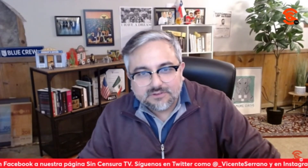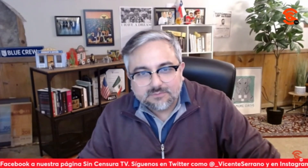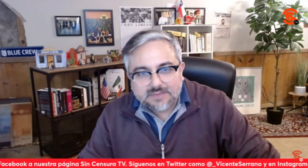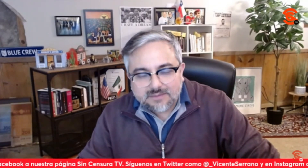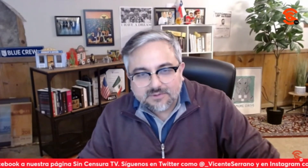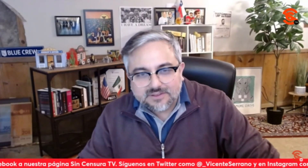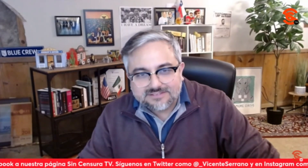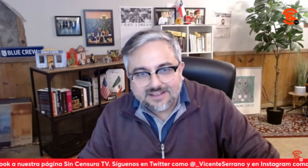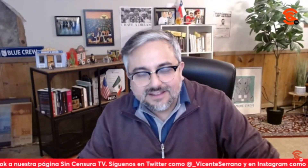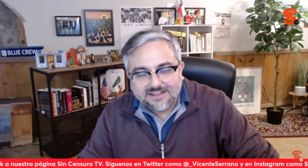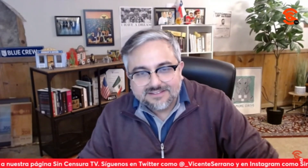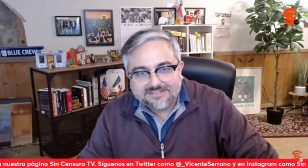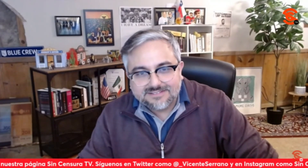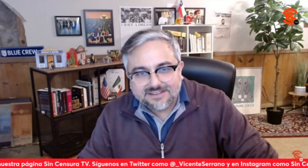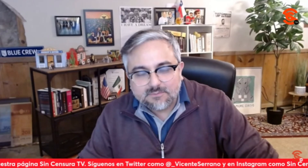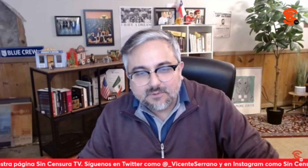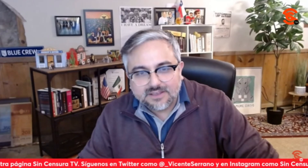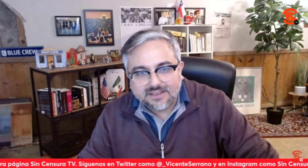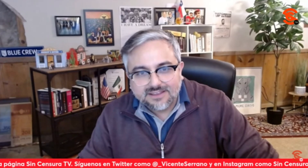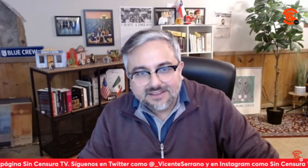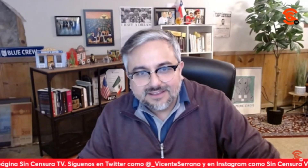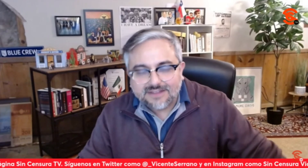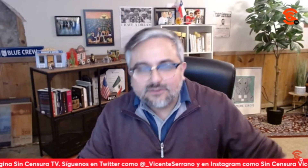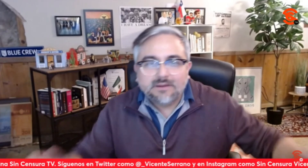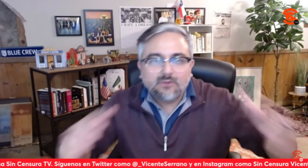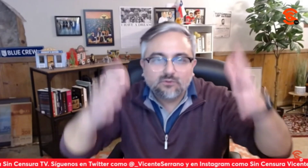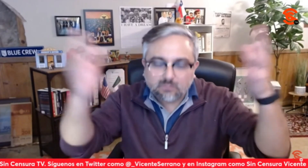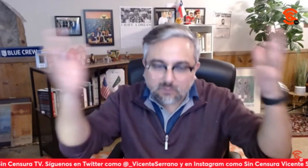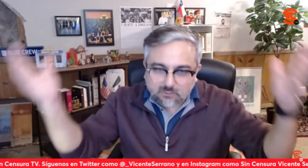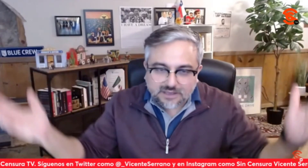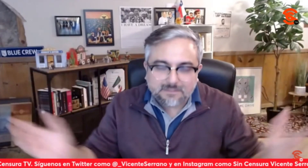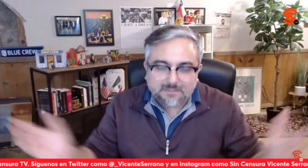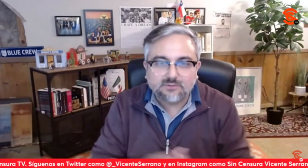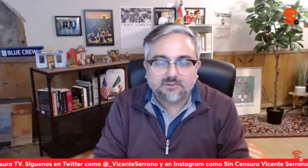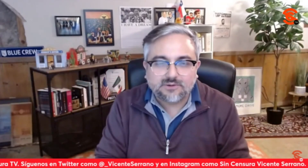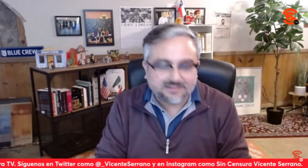miembro de este equipo que ha tomado sus propios caminos, pero que